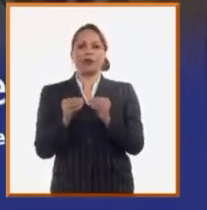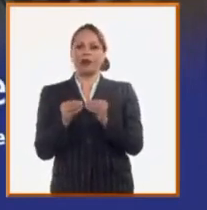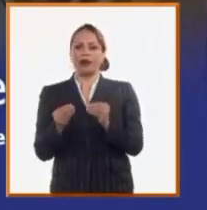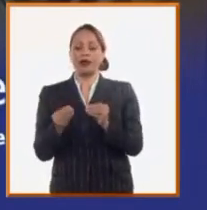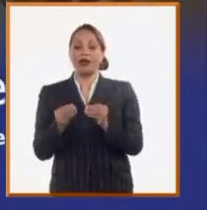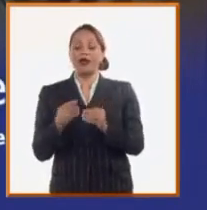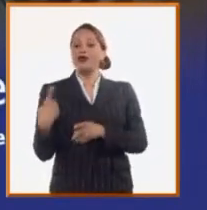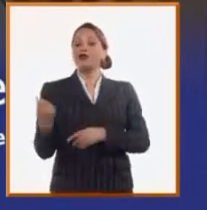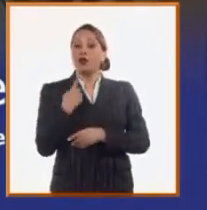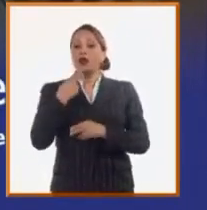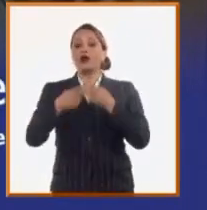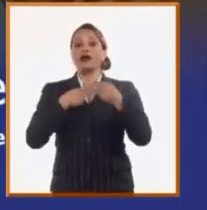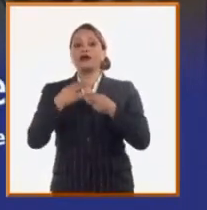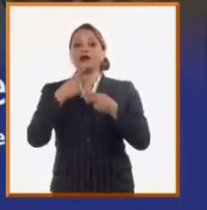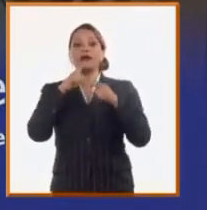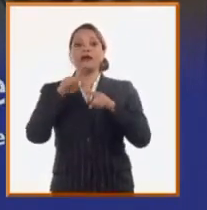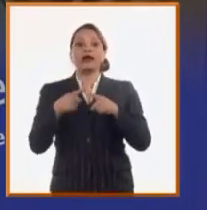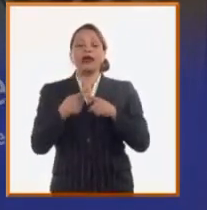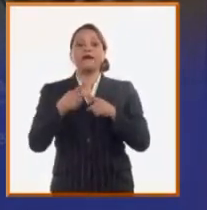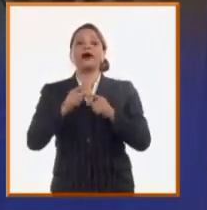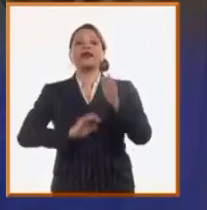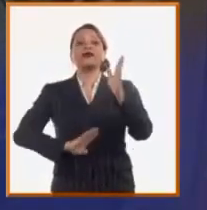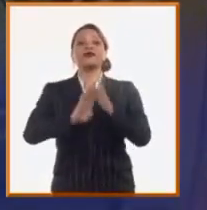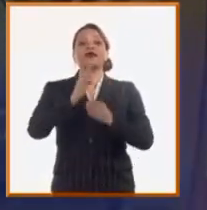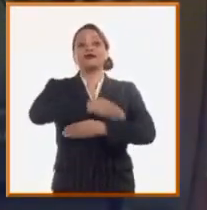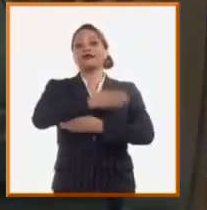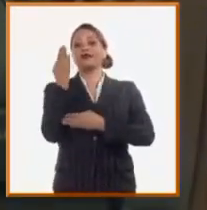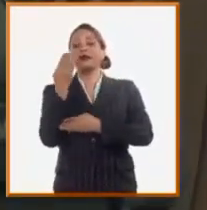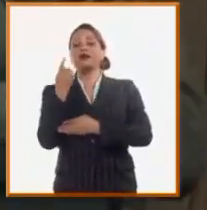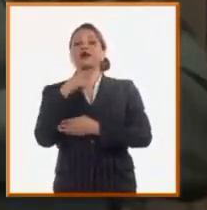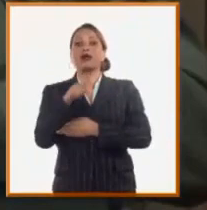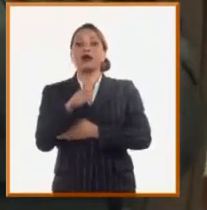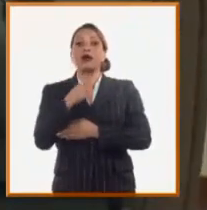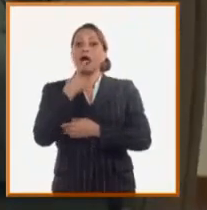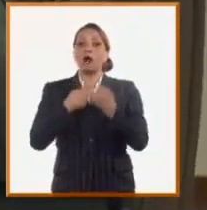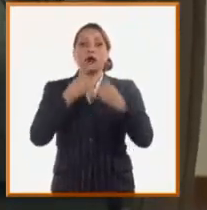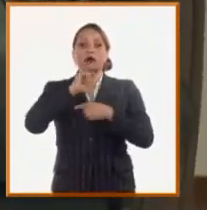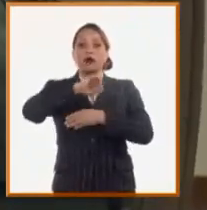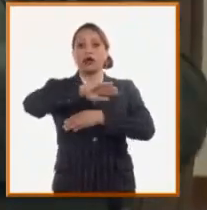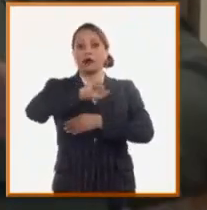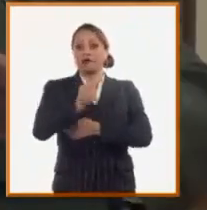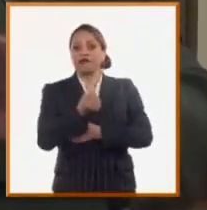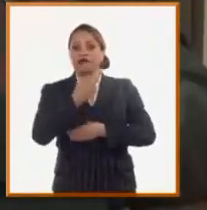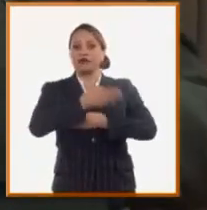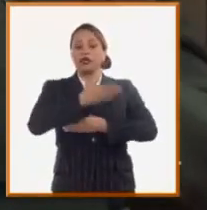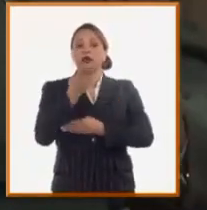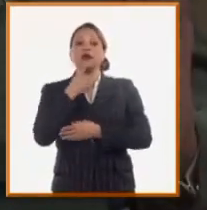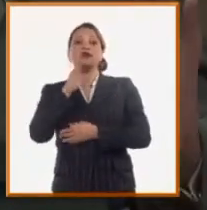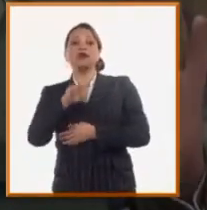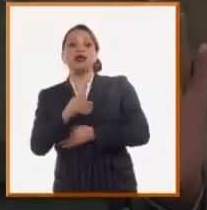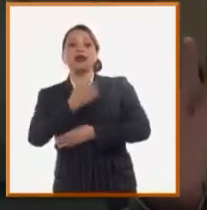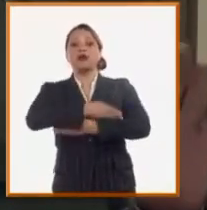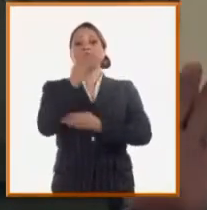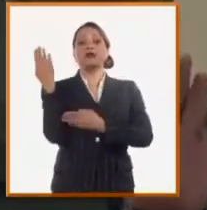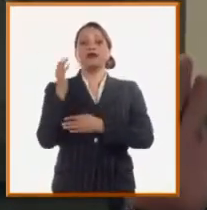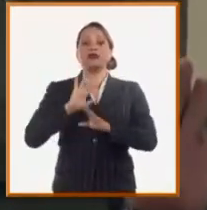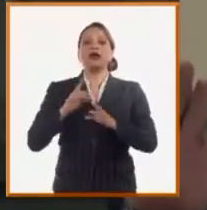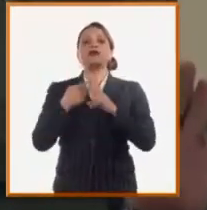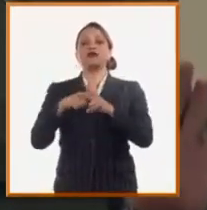Y todo lo que vamos a hacer, lo vamos a hacer para superar el bloqueo, siguiendo ese bloqueo recrudecido. Porque si ustedes me dijeran, se levanta el bloqueo, aquí hay un montón de